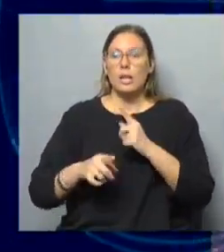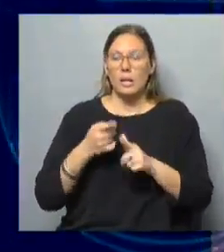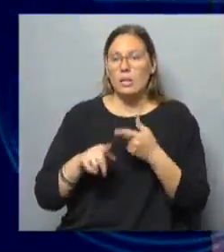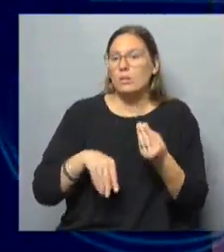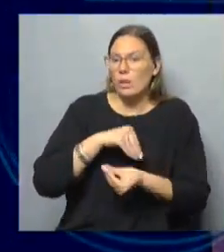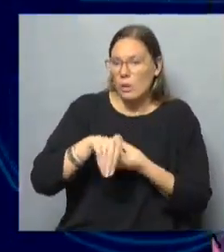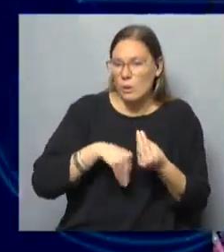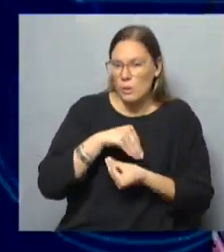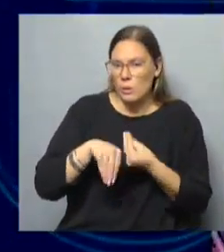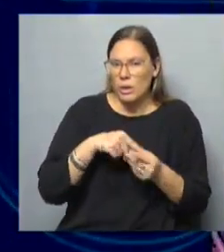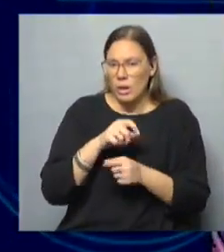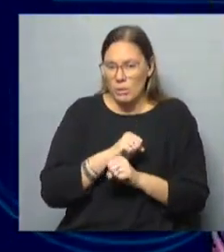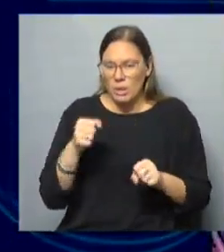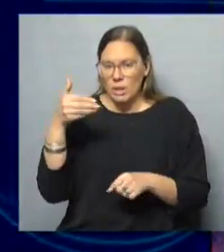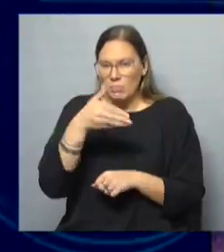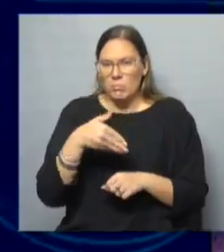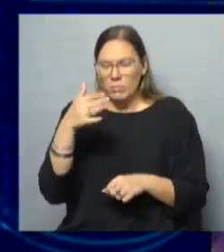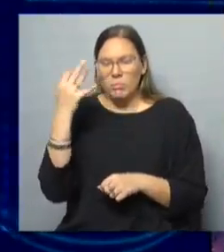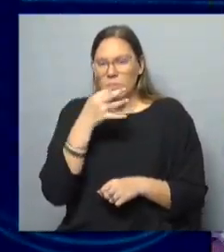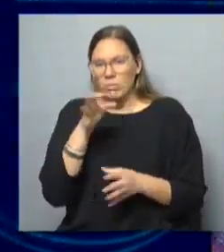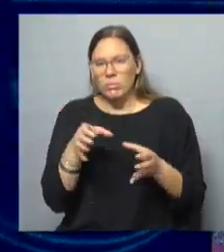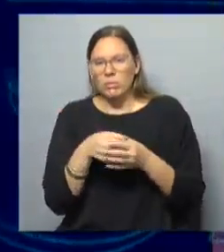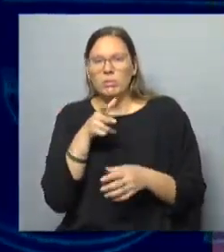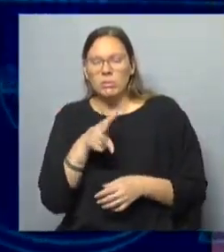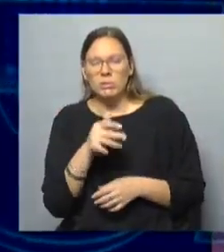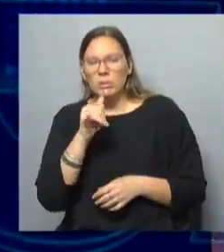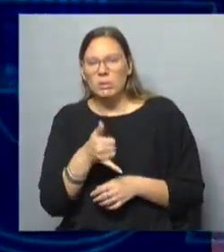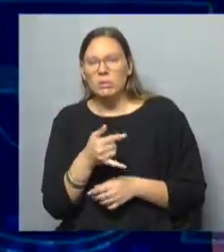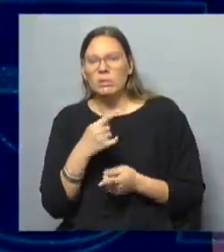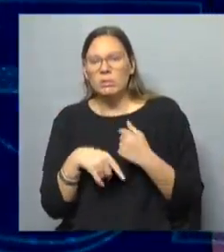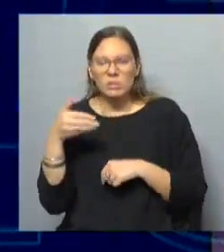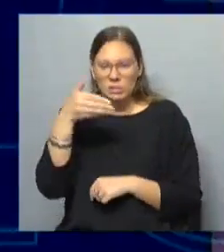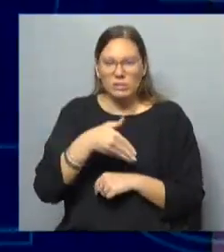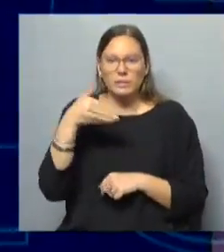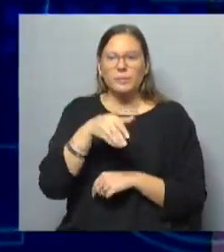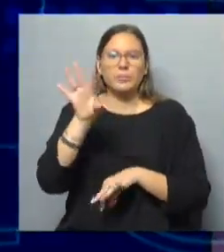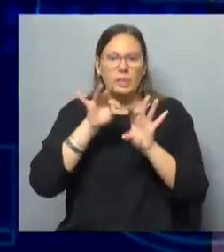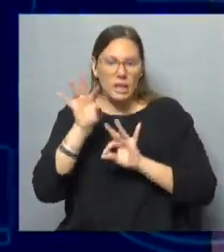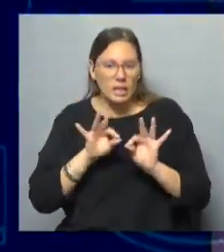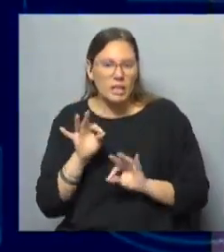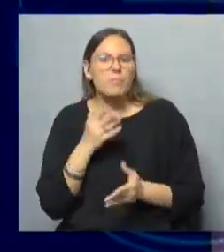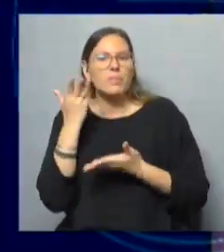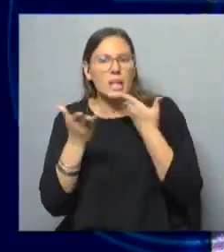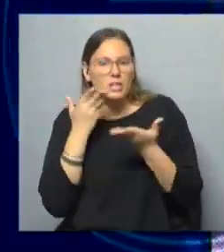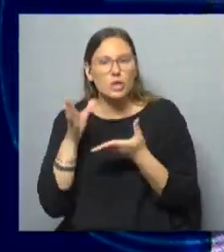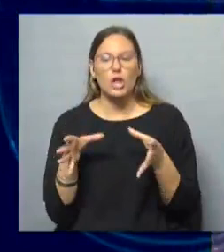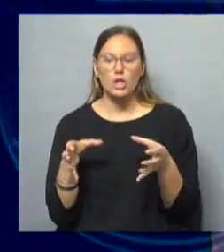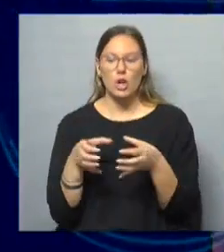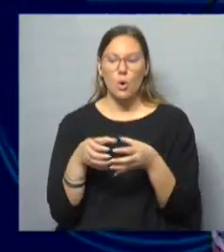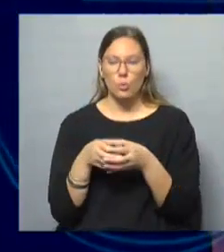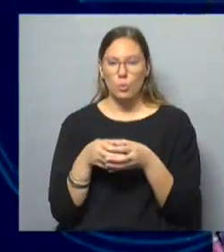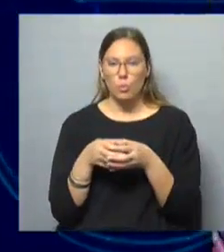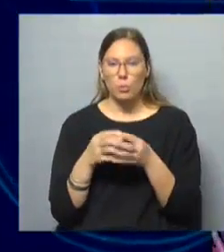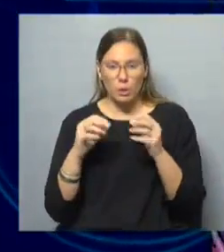familia? Y también, ¿ellos pudieron participar? Bueno, recién nombrabas la banda que tienen sus hijos. ¿Participaron en la elección del repertorio, de la banda que van a